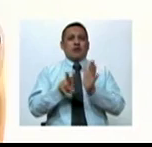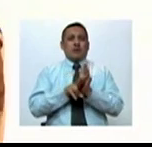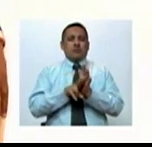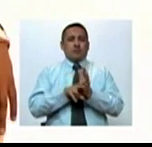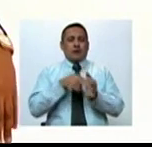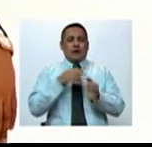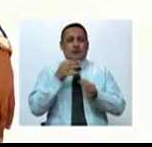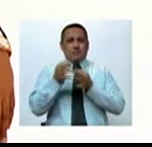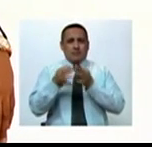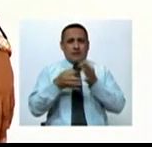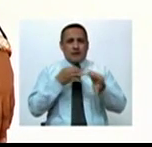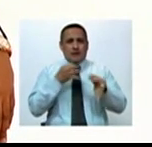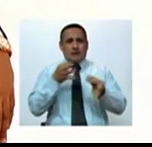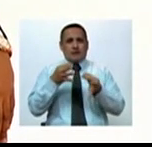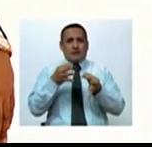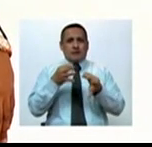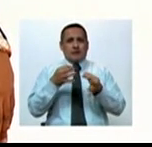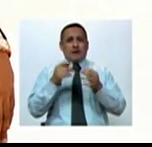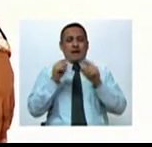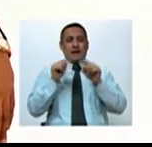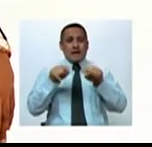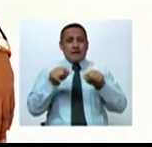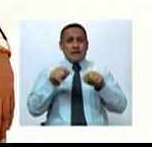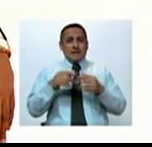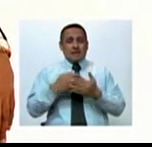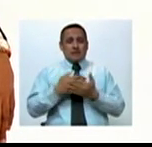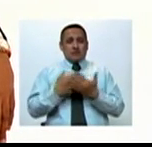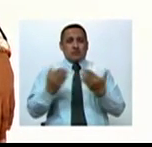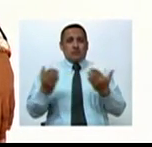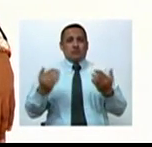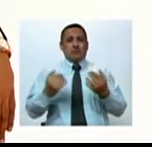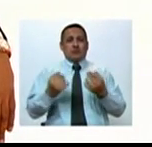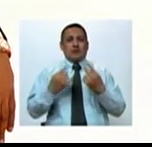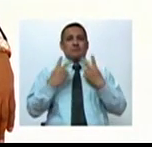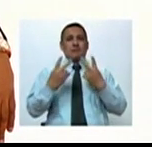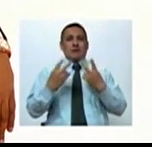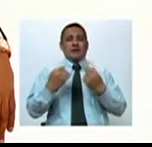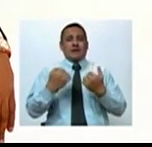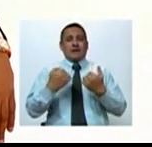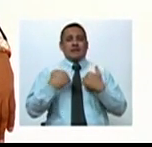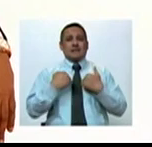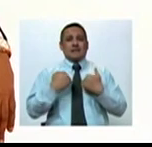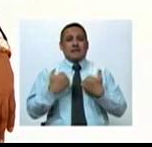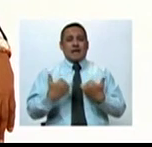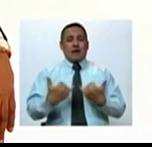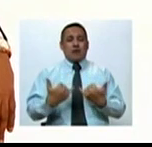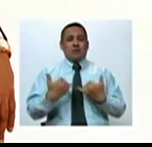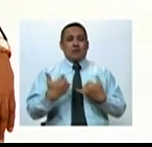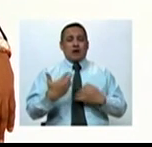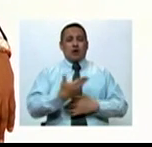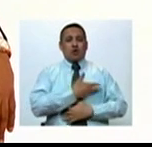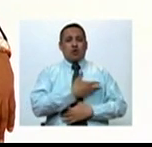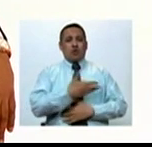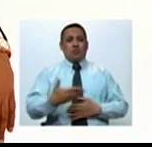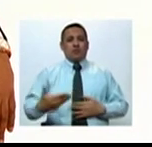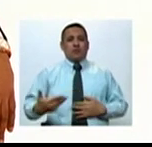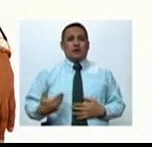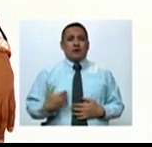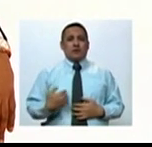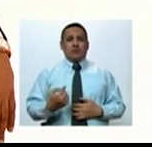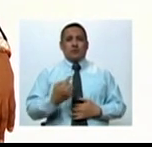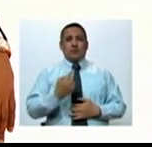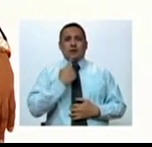voluntario, digámoslo así. En esos casos, lo que tiene el Estado